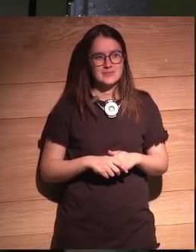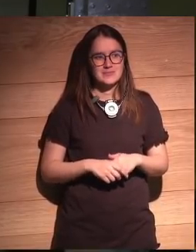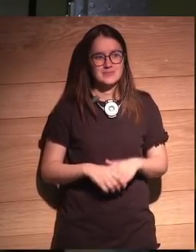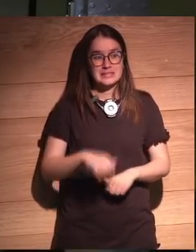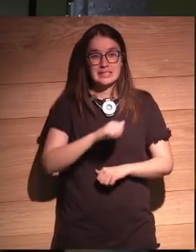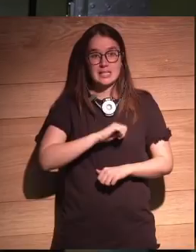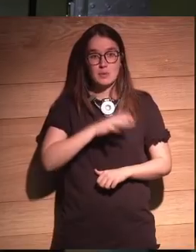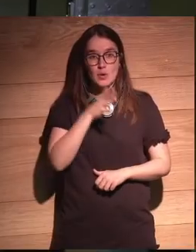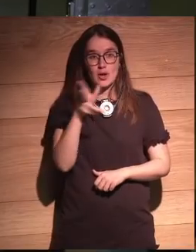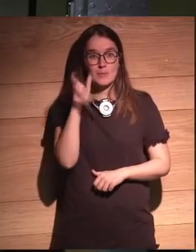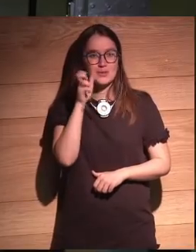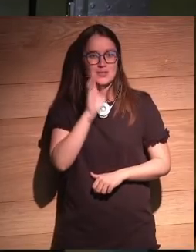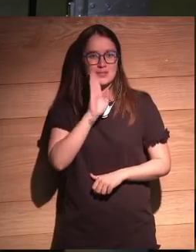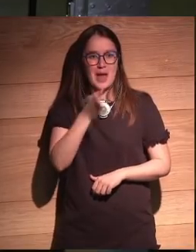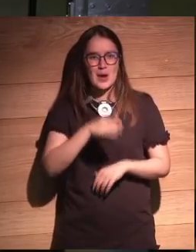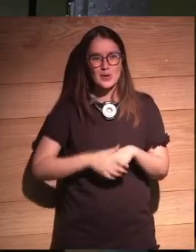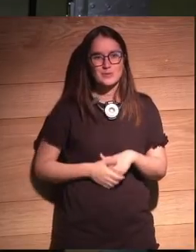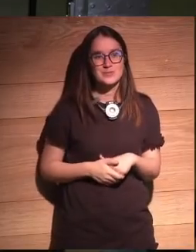Espero que ahora me podáis escuchar mejor.